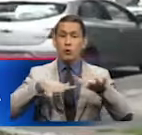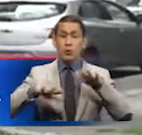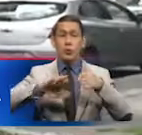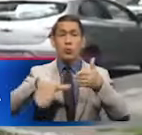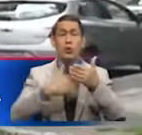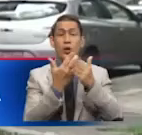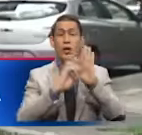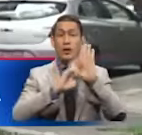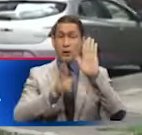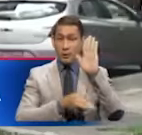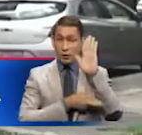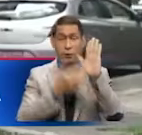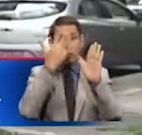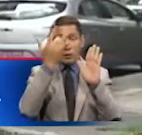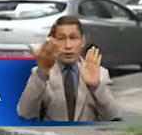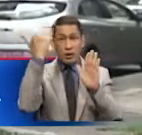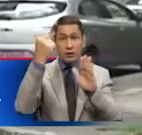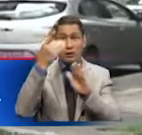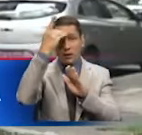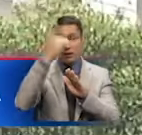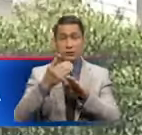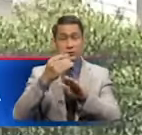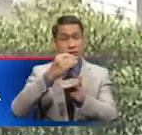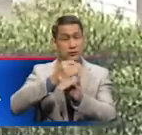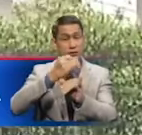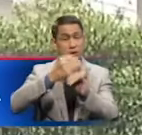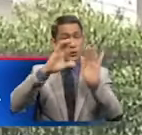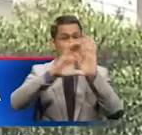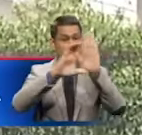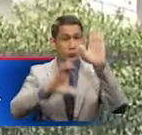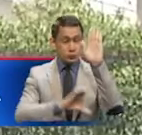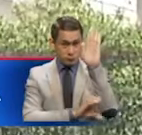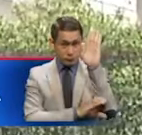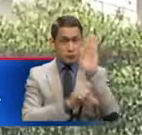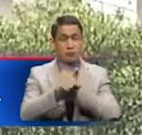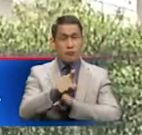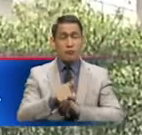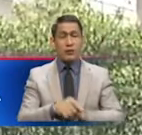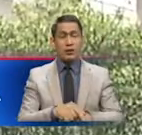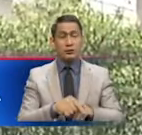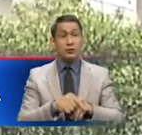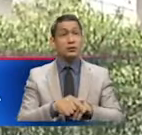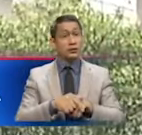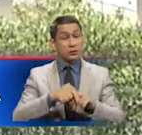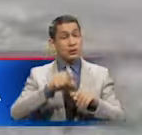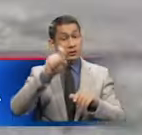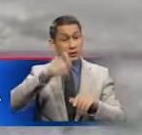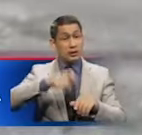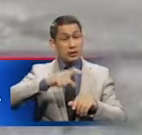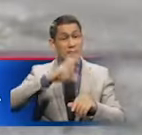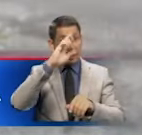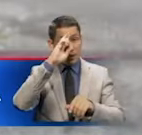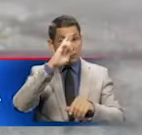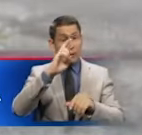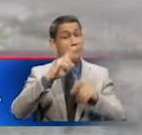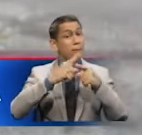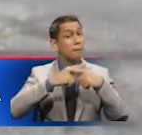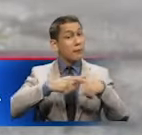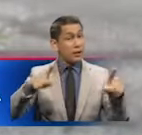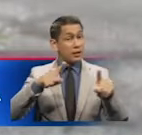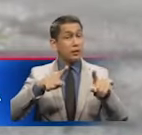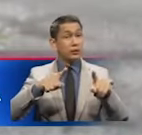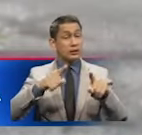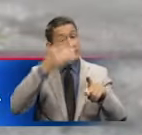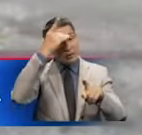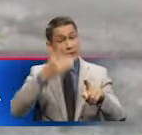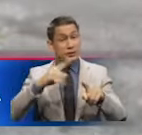cumplimiento al fallo judicial de la Corte Constitucional, que es de estricto cumplimiento y que tendrá que resolverse en los próximos días. Más